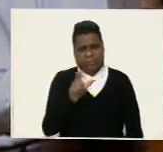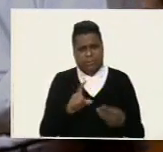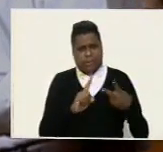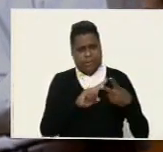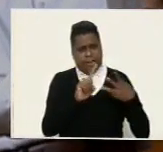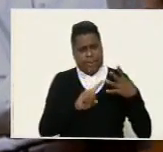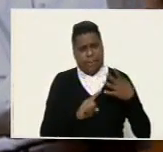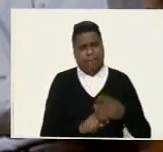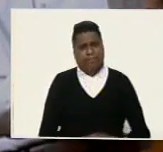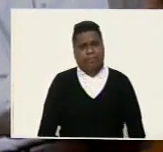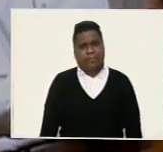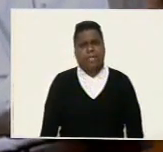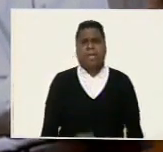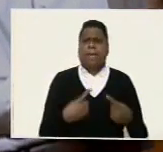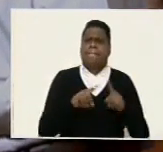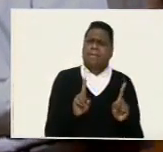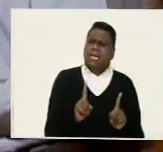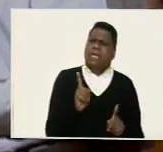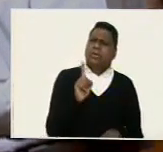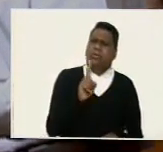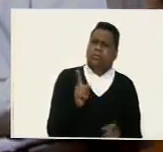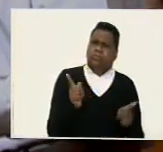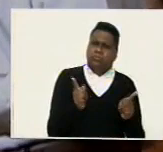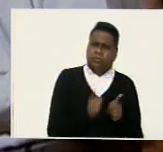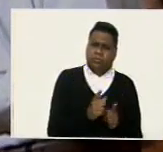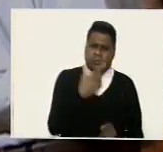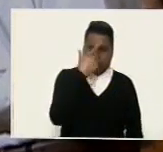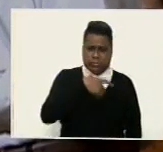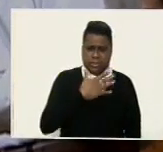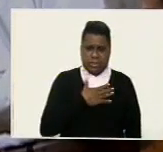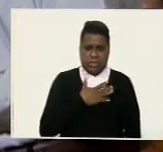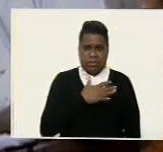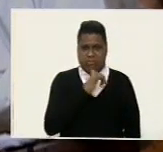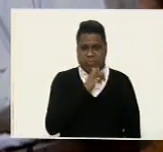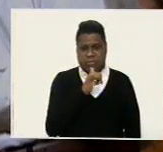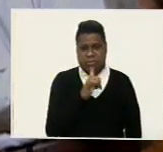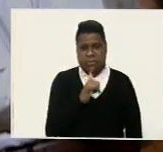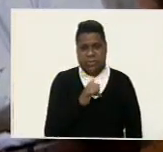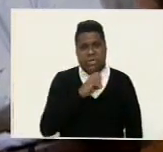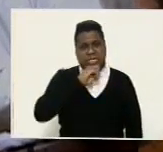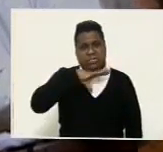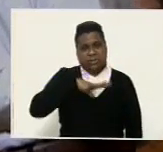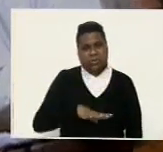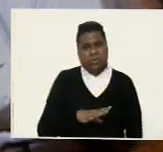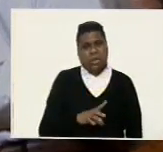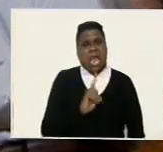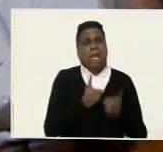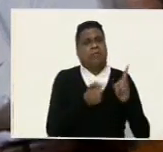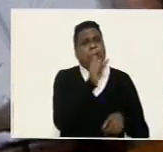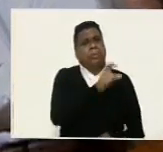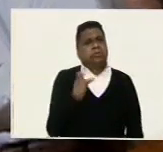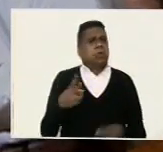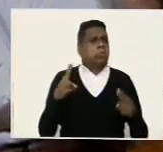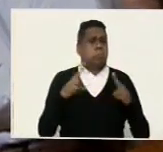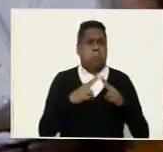voy a particularizar una historia muy especial del correo del Orinoco que mucha gente no conoce.